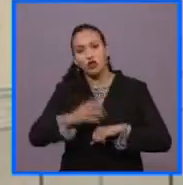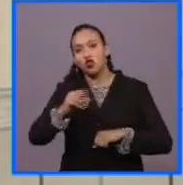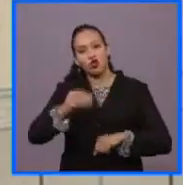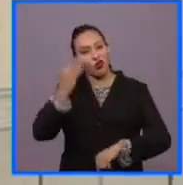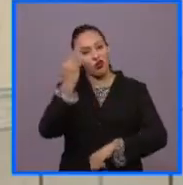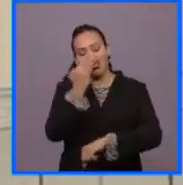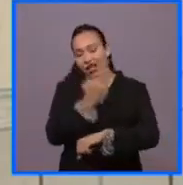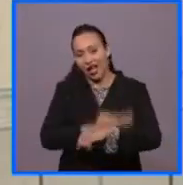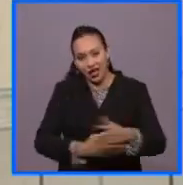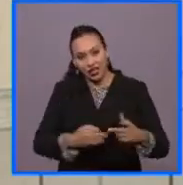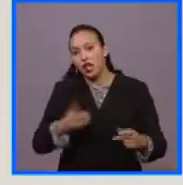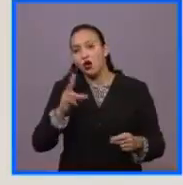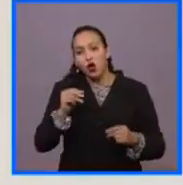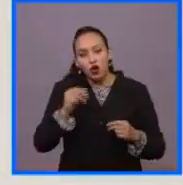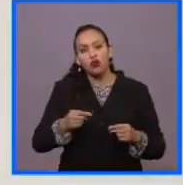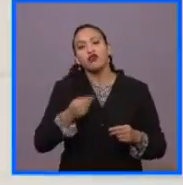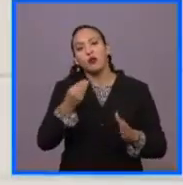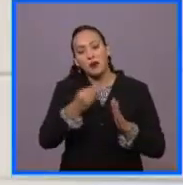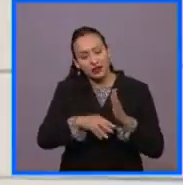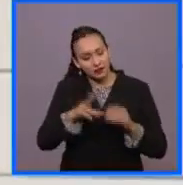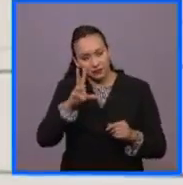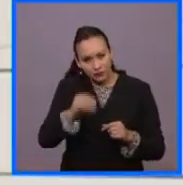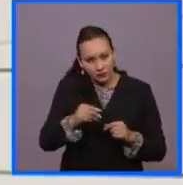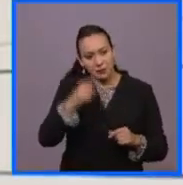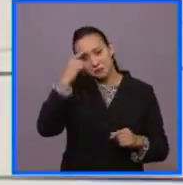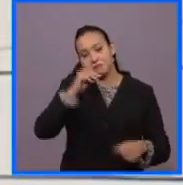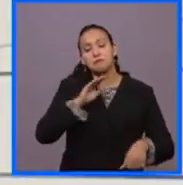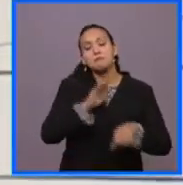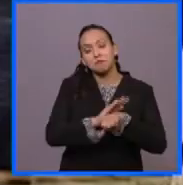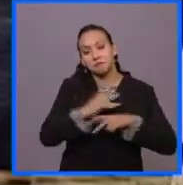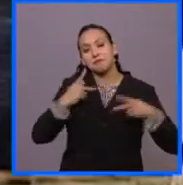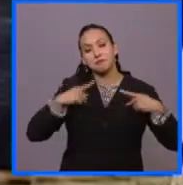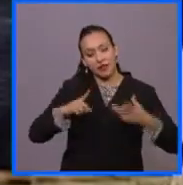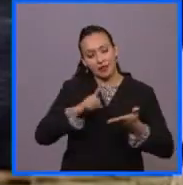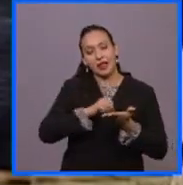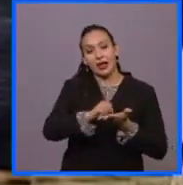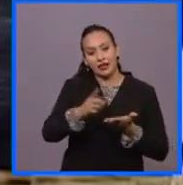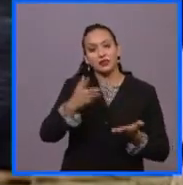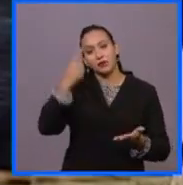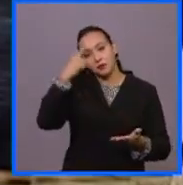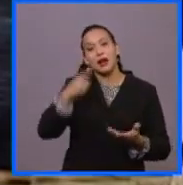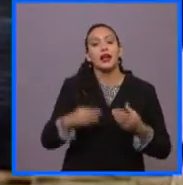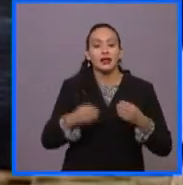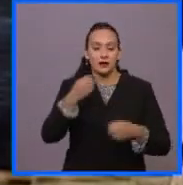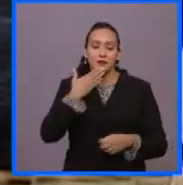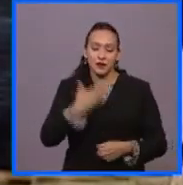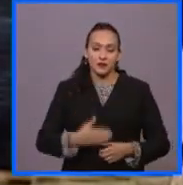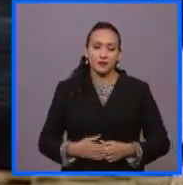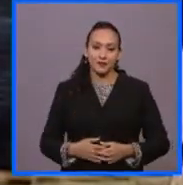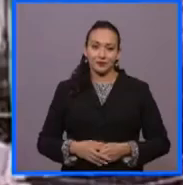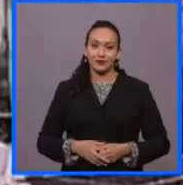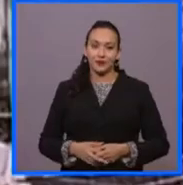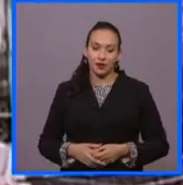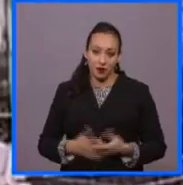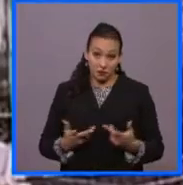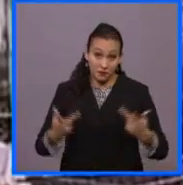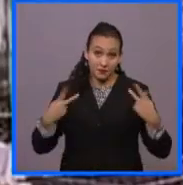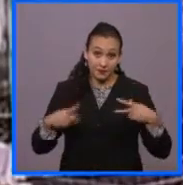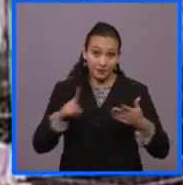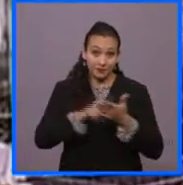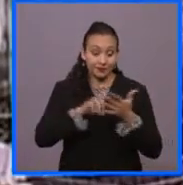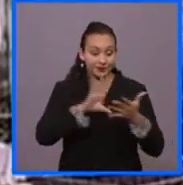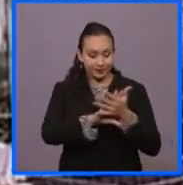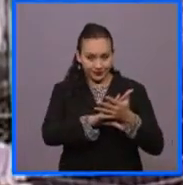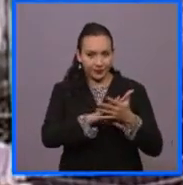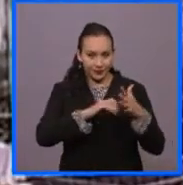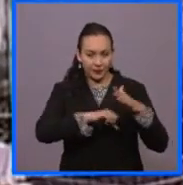dilaciones innecesarias para proteger su derecho a una tutela judicial efectiva. Indicó que las personas en